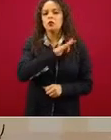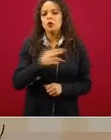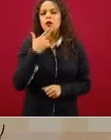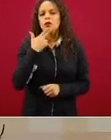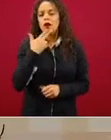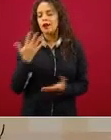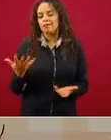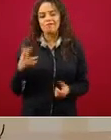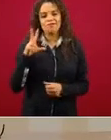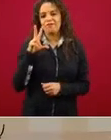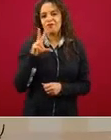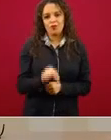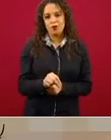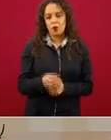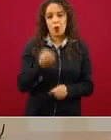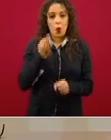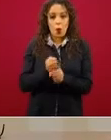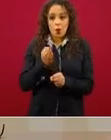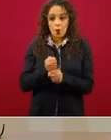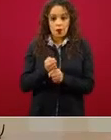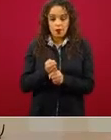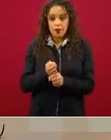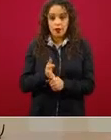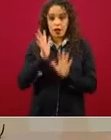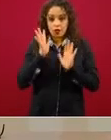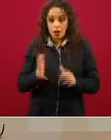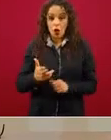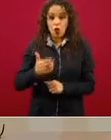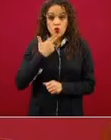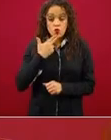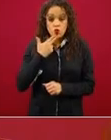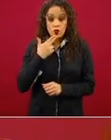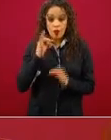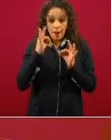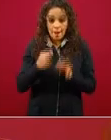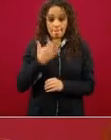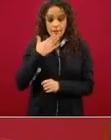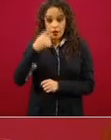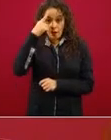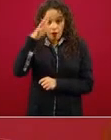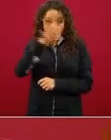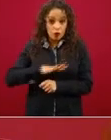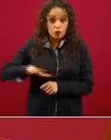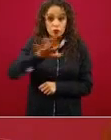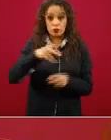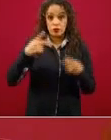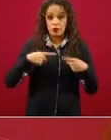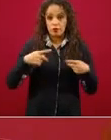necesariamente lleva a un conocimiento útil que sea generalizable